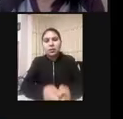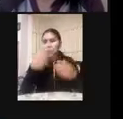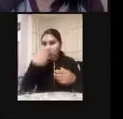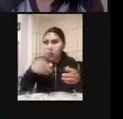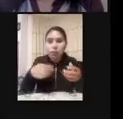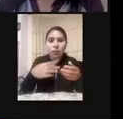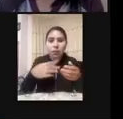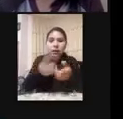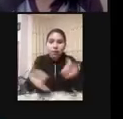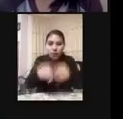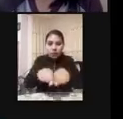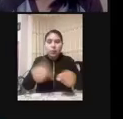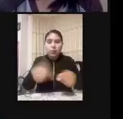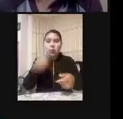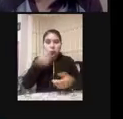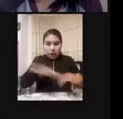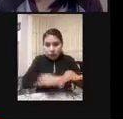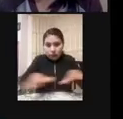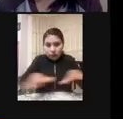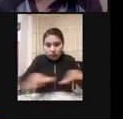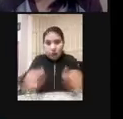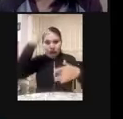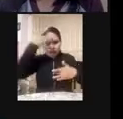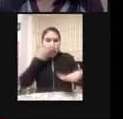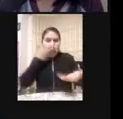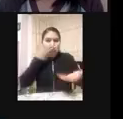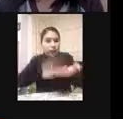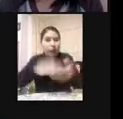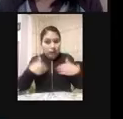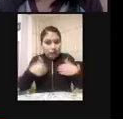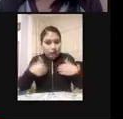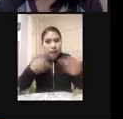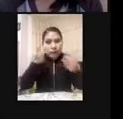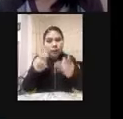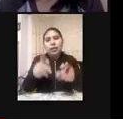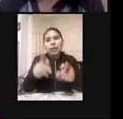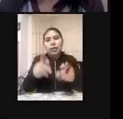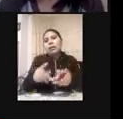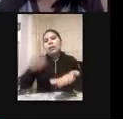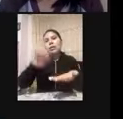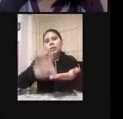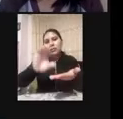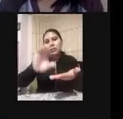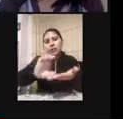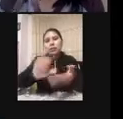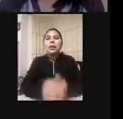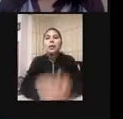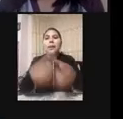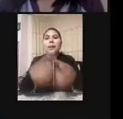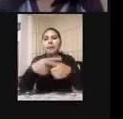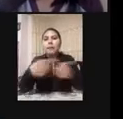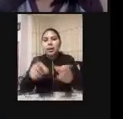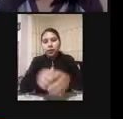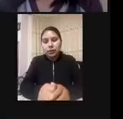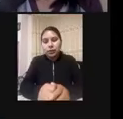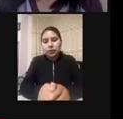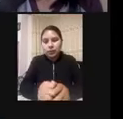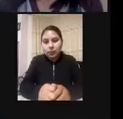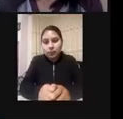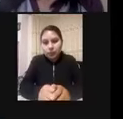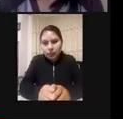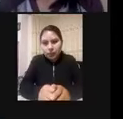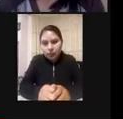de lo que se ve a simple vista, también hay cosas que no se distinguen, pero que sí se sabe que tienen. En este caso, una hipoplasia